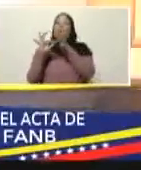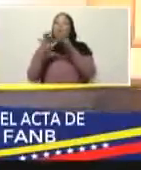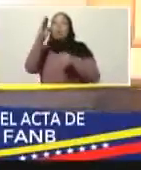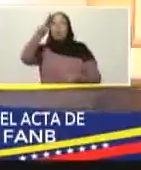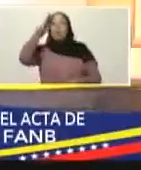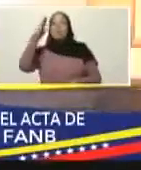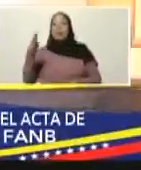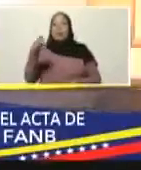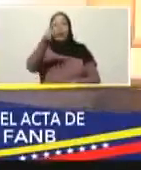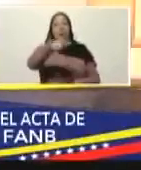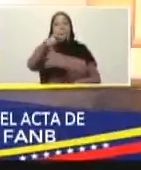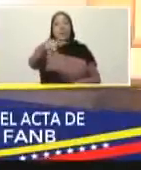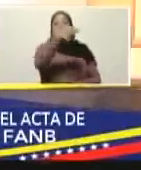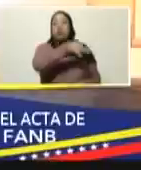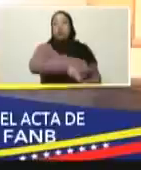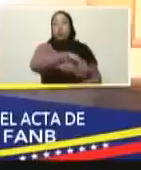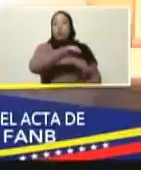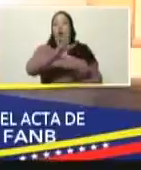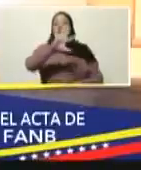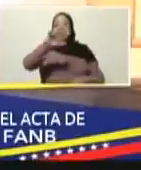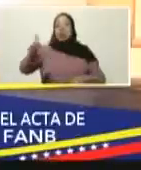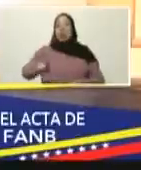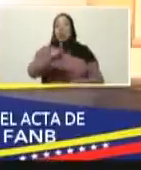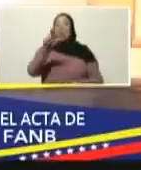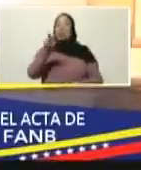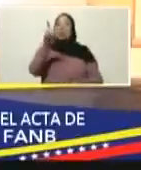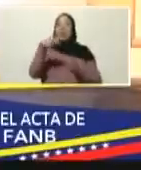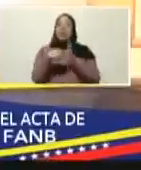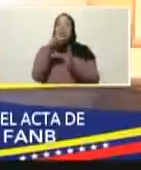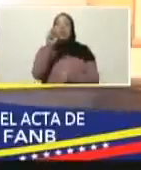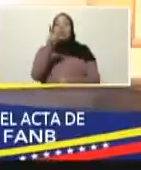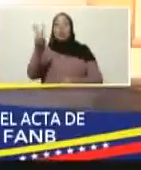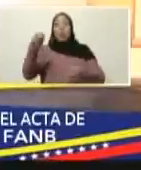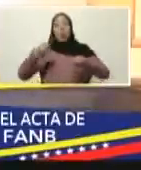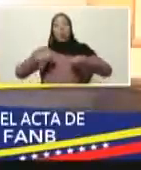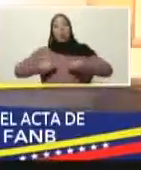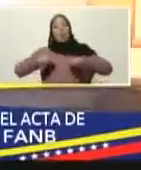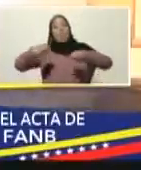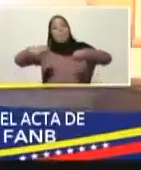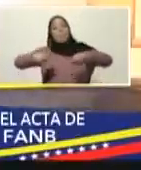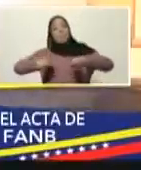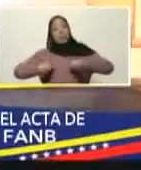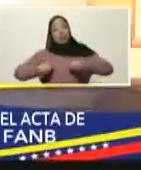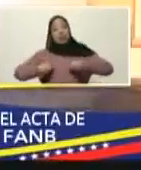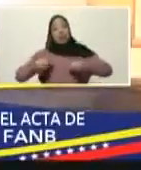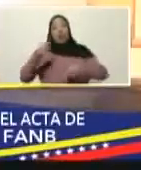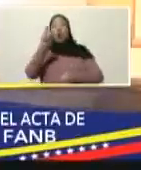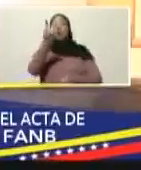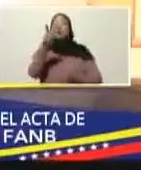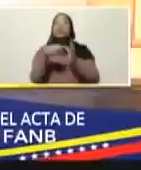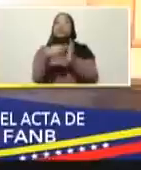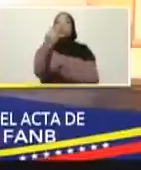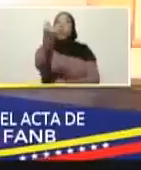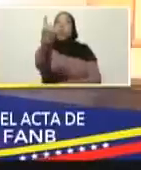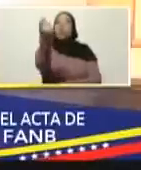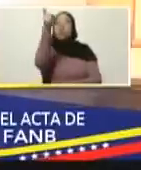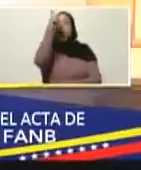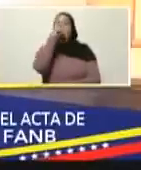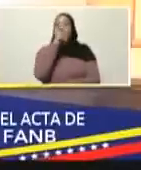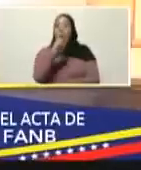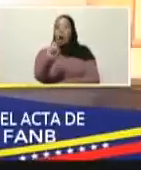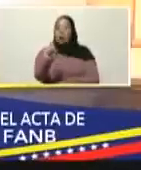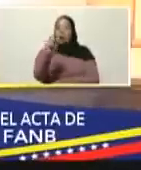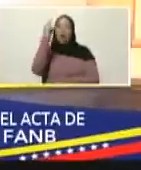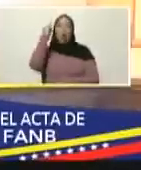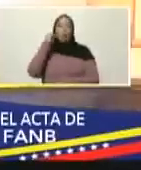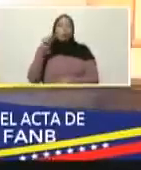Cívico-Militar, hoy 5 de julio de 2022! ¡Que vivan los 211 años de victoria